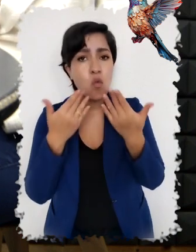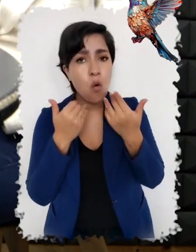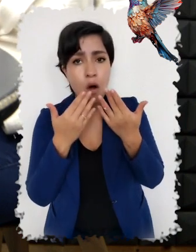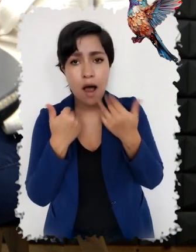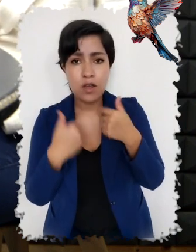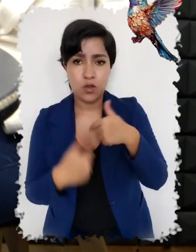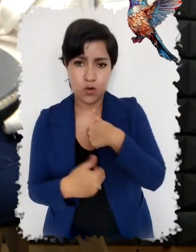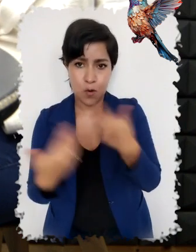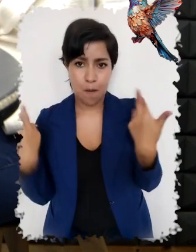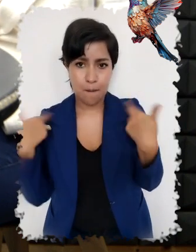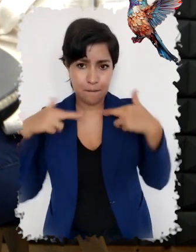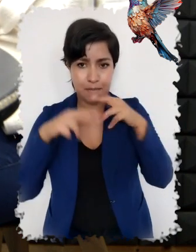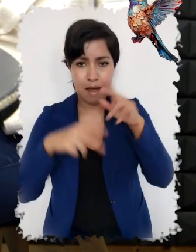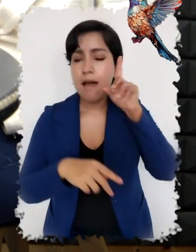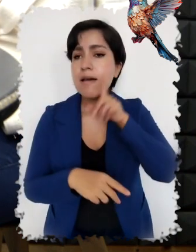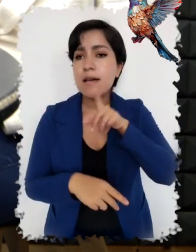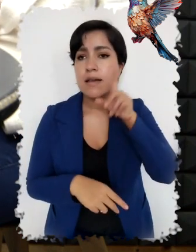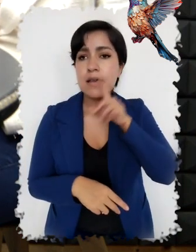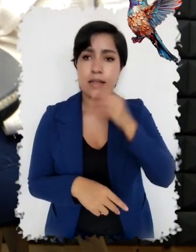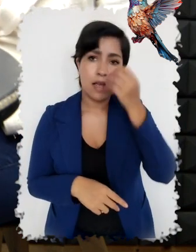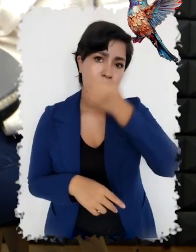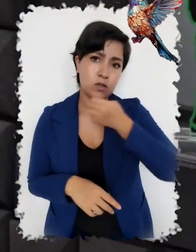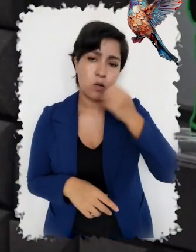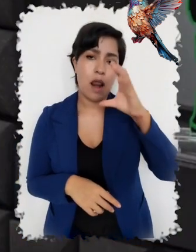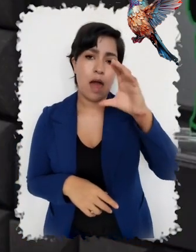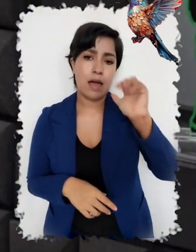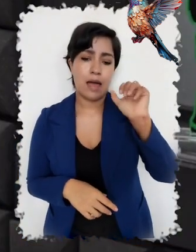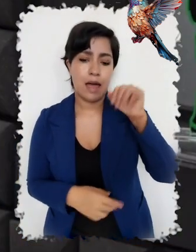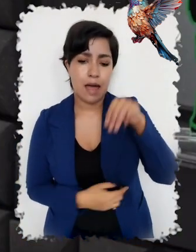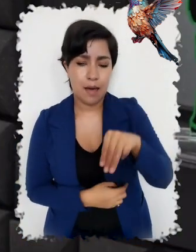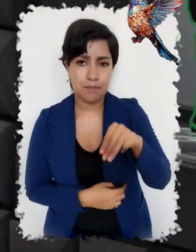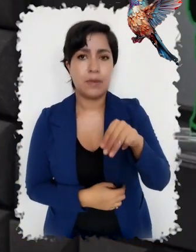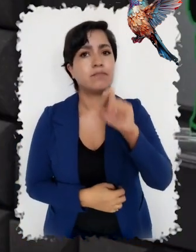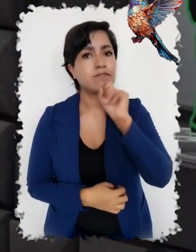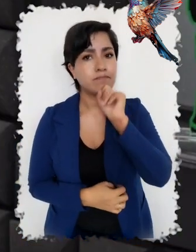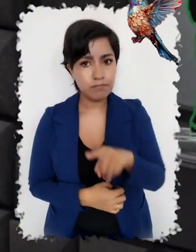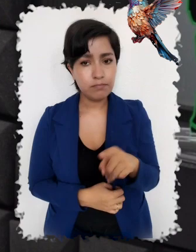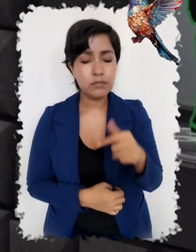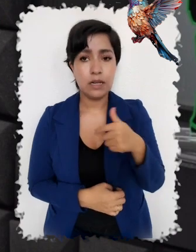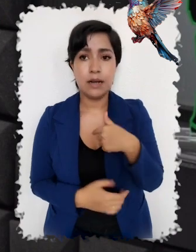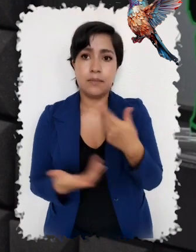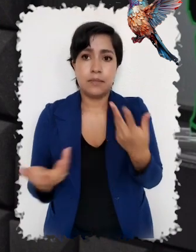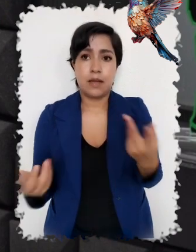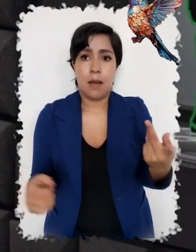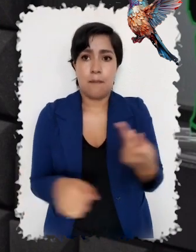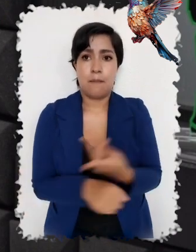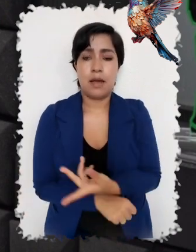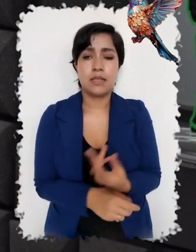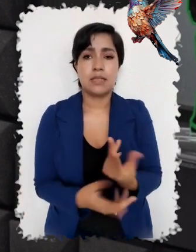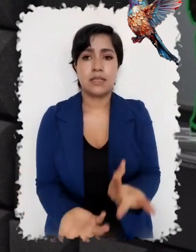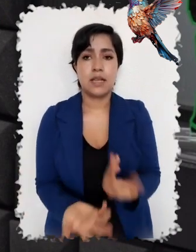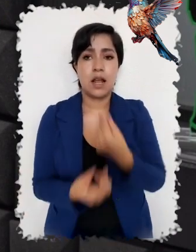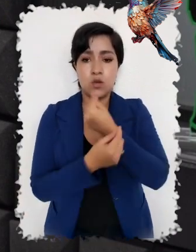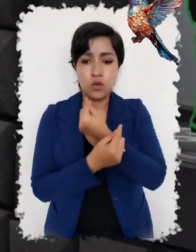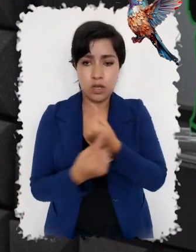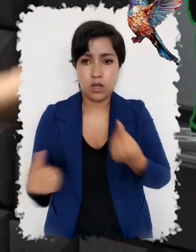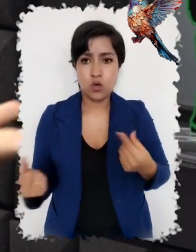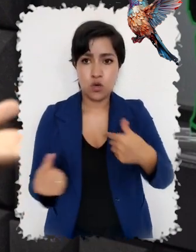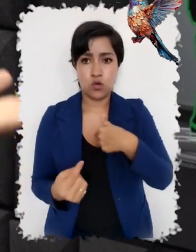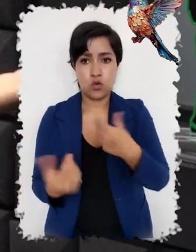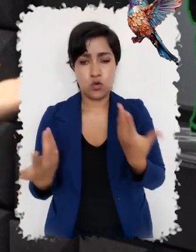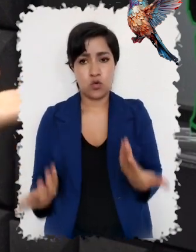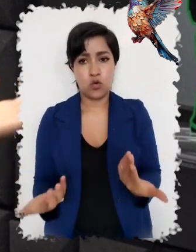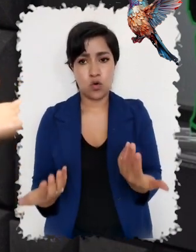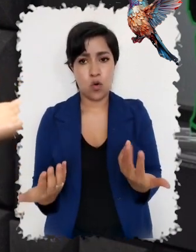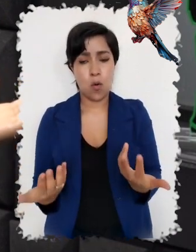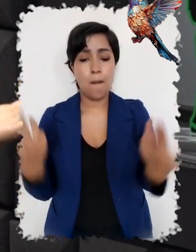fíjate que yo soy maestra de Cam también Y entonces eh resulta que mis niños eh Como yo